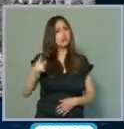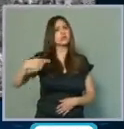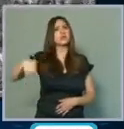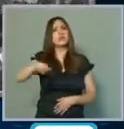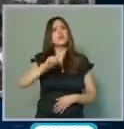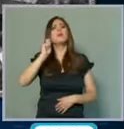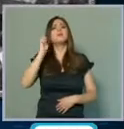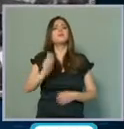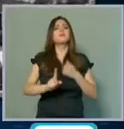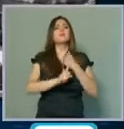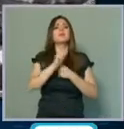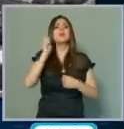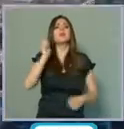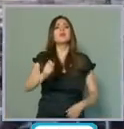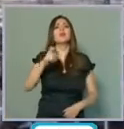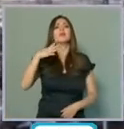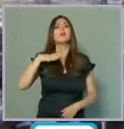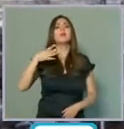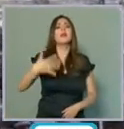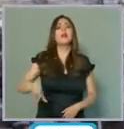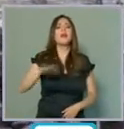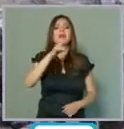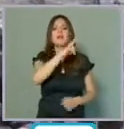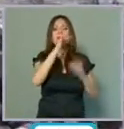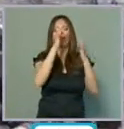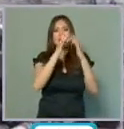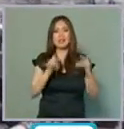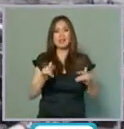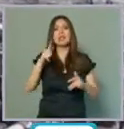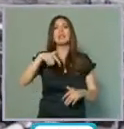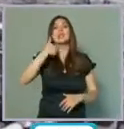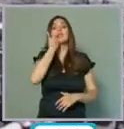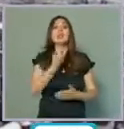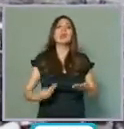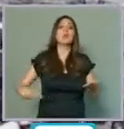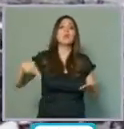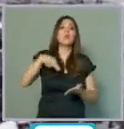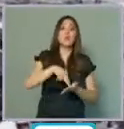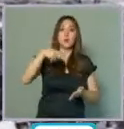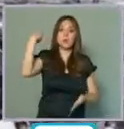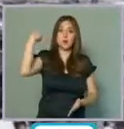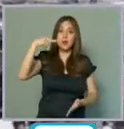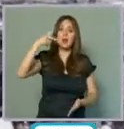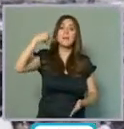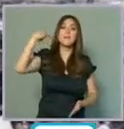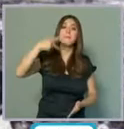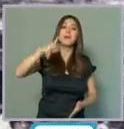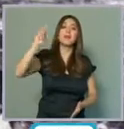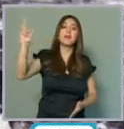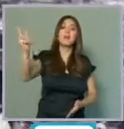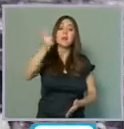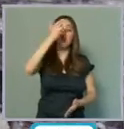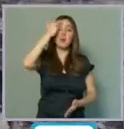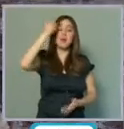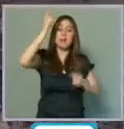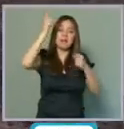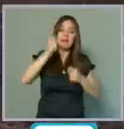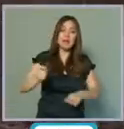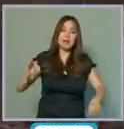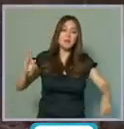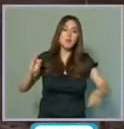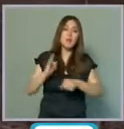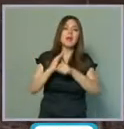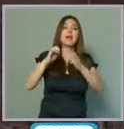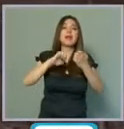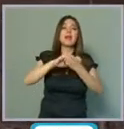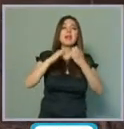es el general francés intenta tomar Veracruz. Hay que recordar que en realidad el gran enemigo, el gran defensor patrio de México ha sido